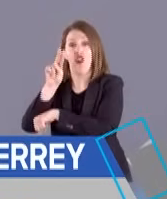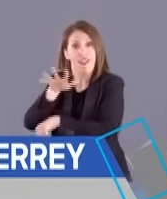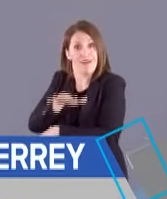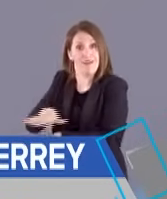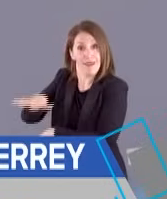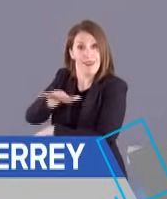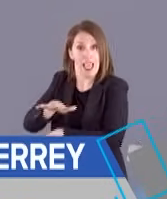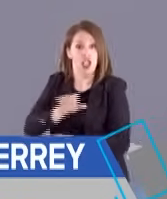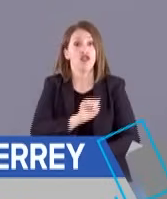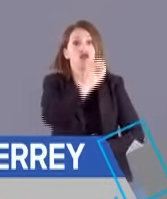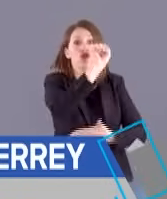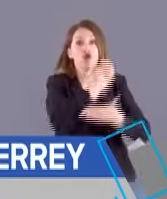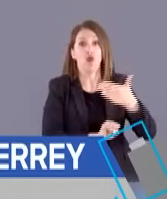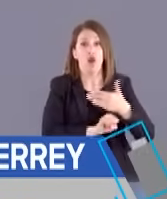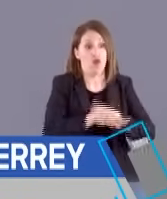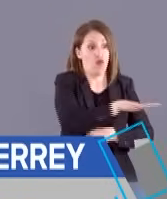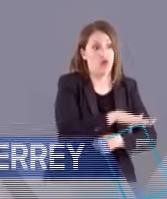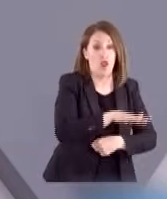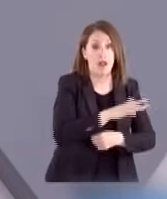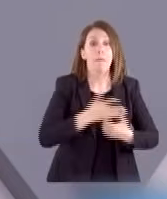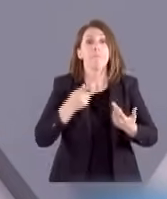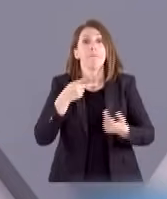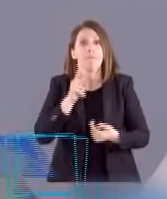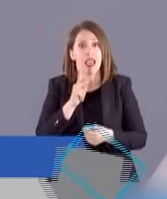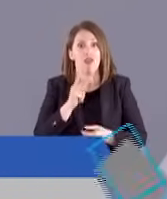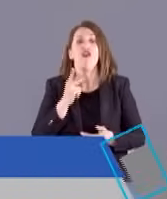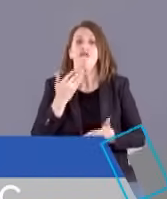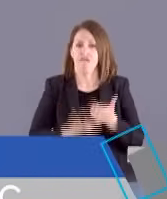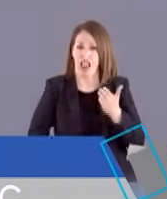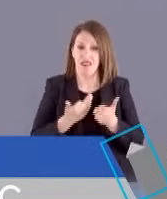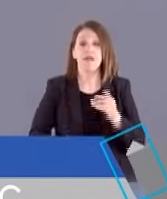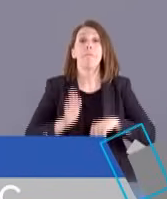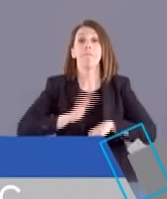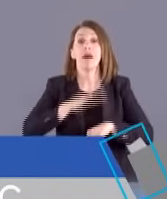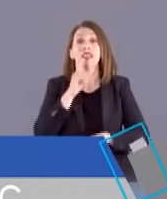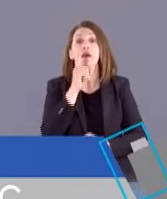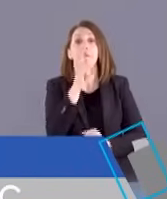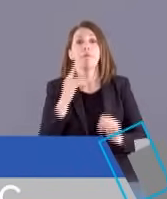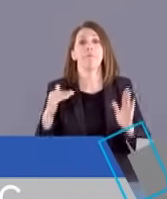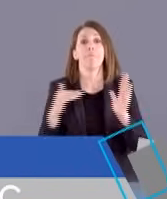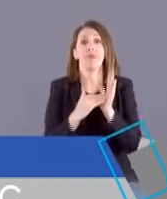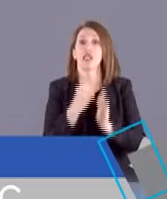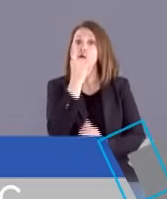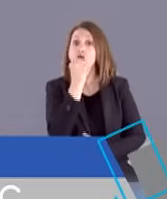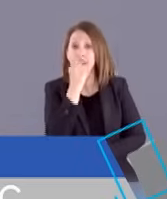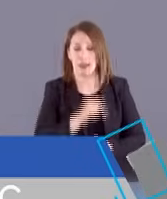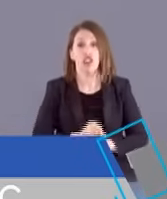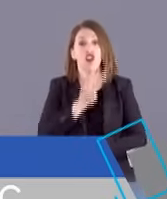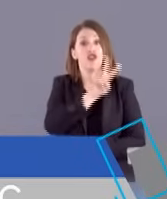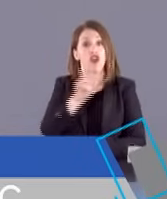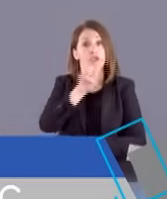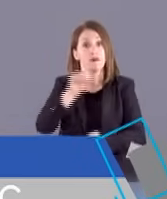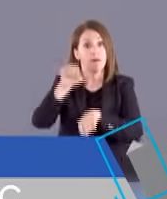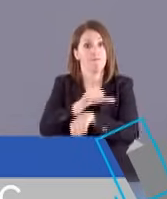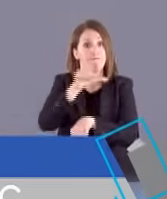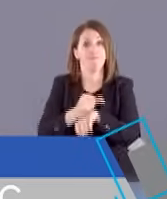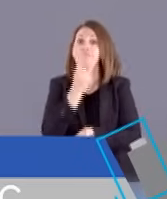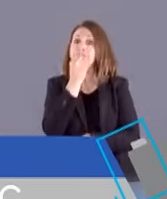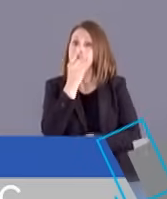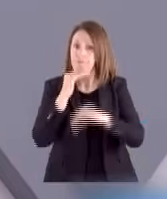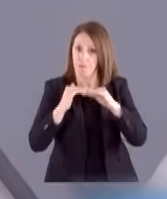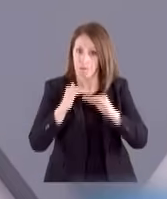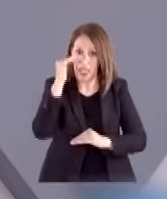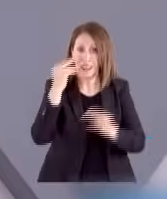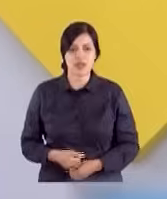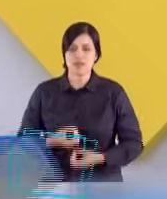zona norte y la zona sur. Y para eso vamos por 1,000 nuevos policías, 200 nuevas patrullas y 3,000 nuevas